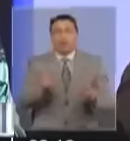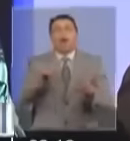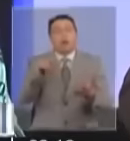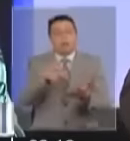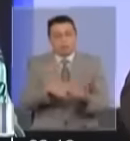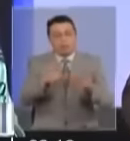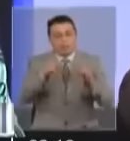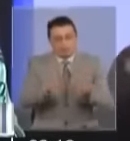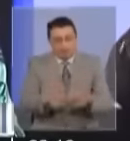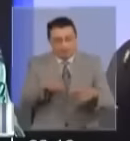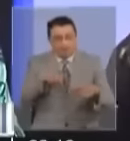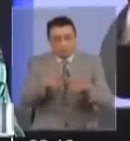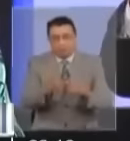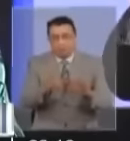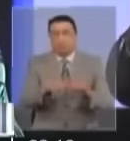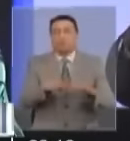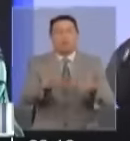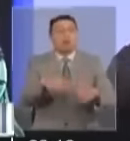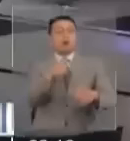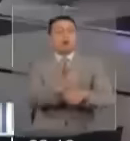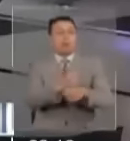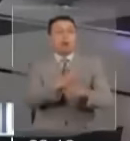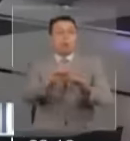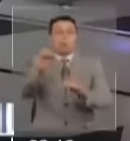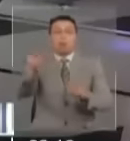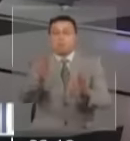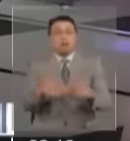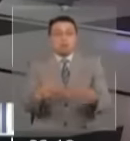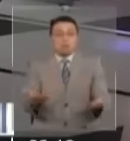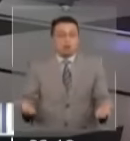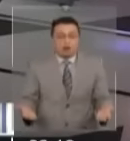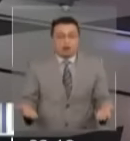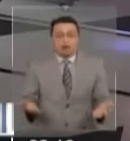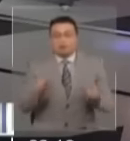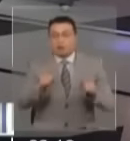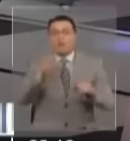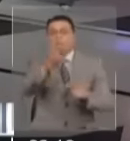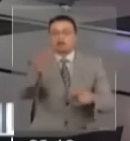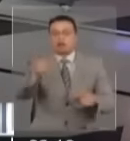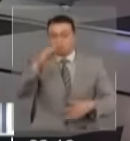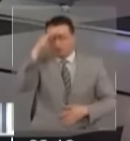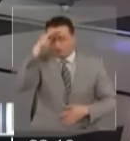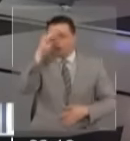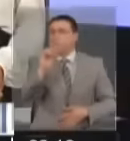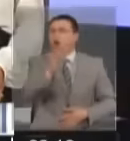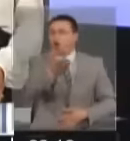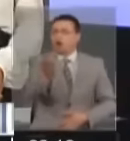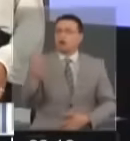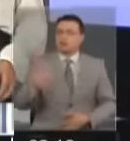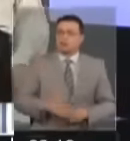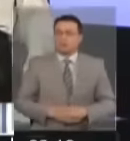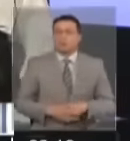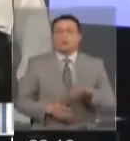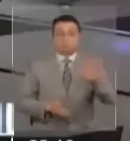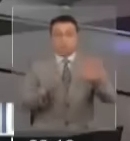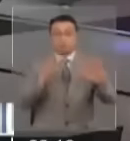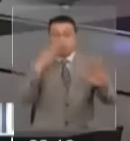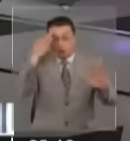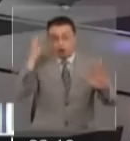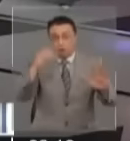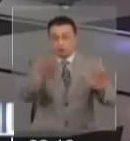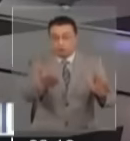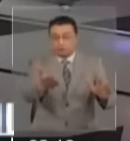seguir haciendo el mismo trabajo. Opinar con la gente desconfía, no cree. Vemos que Alejandro puede opinar también. No, la